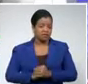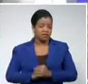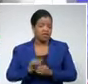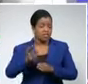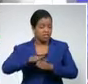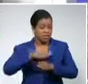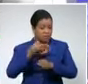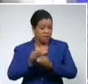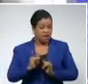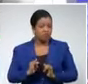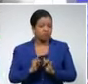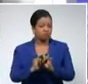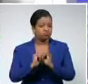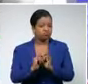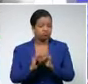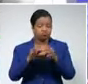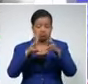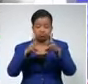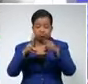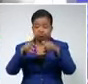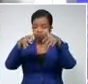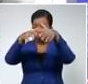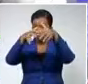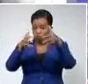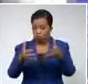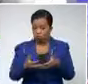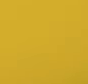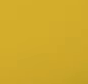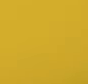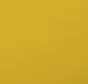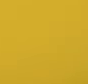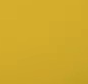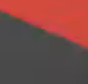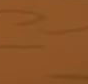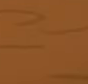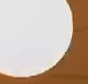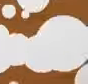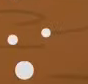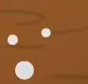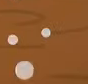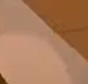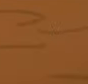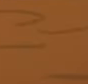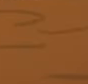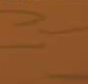qué dice la estadística epidemiológica en el resto del mundo.